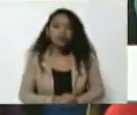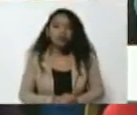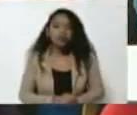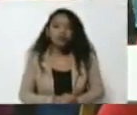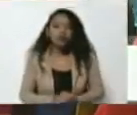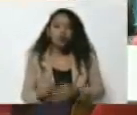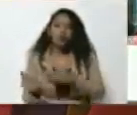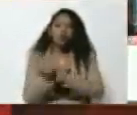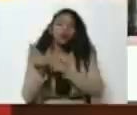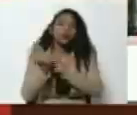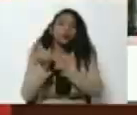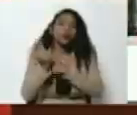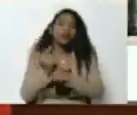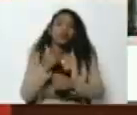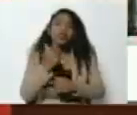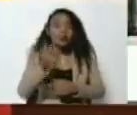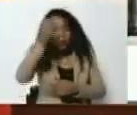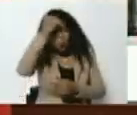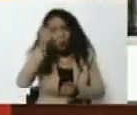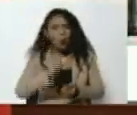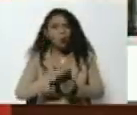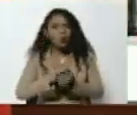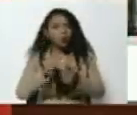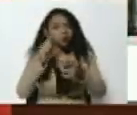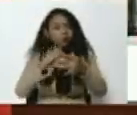Dicen que soy bruto, que soy...